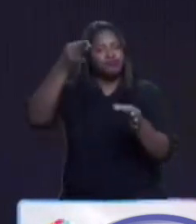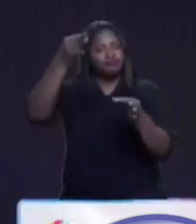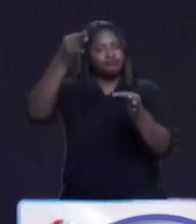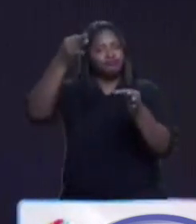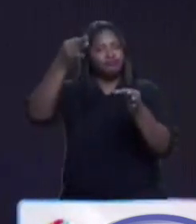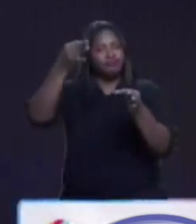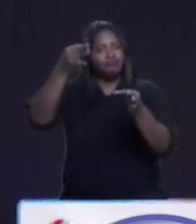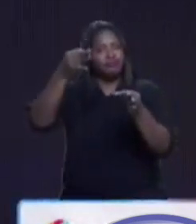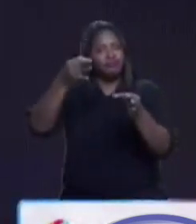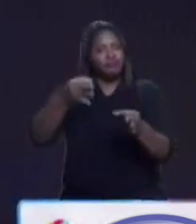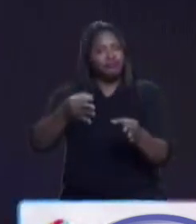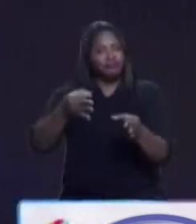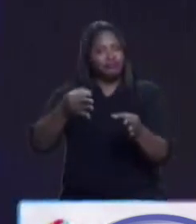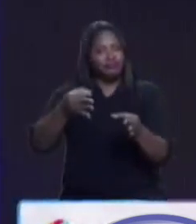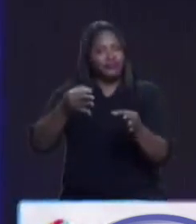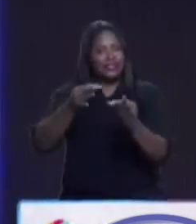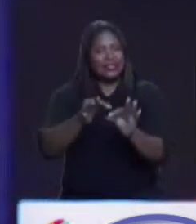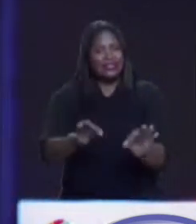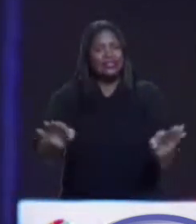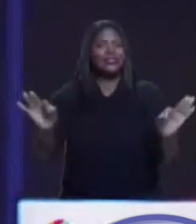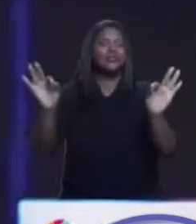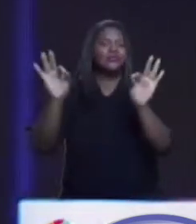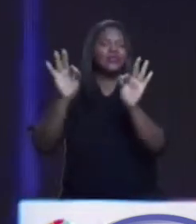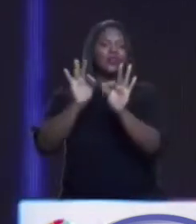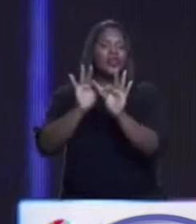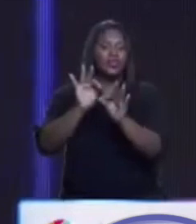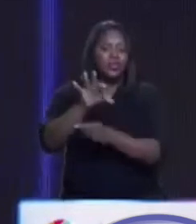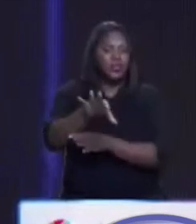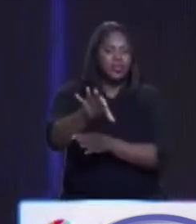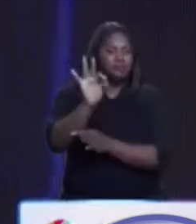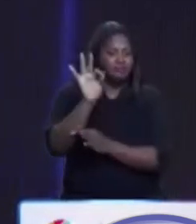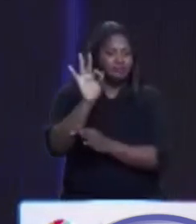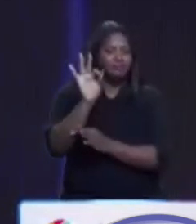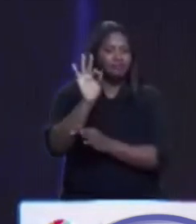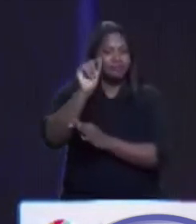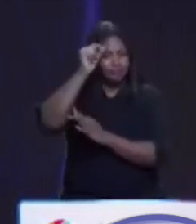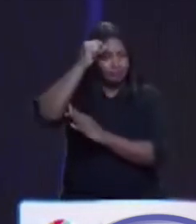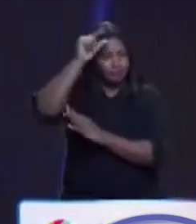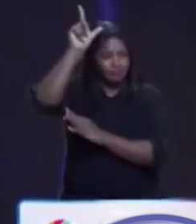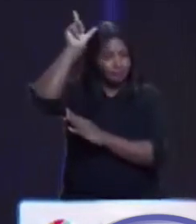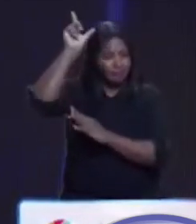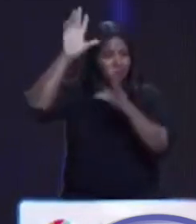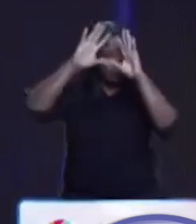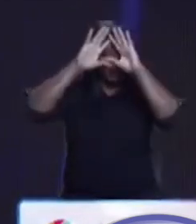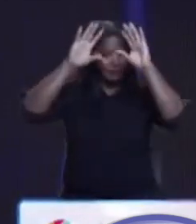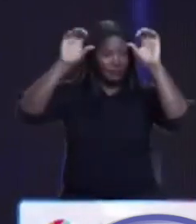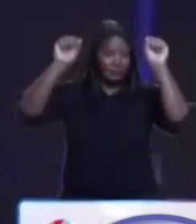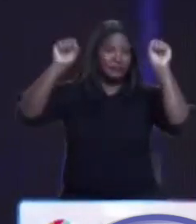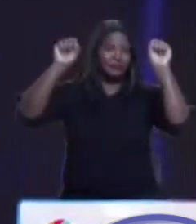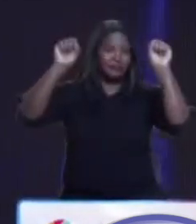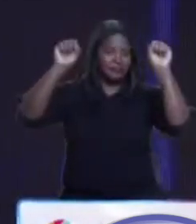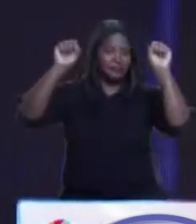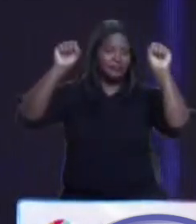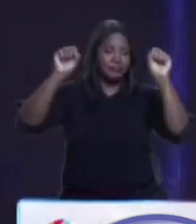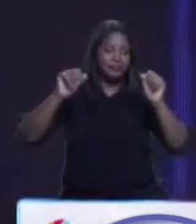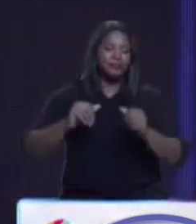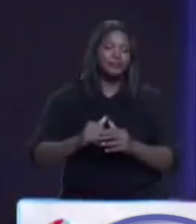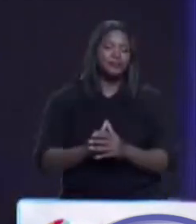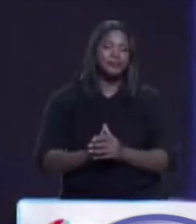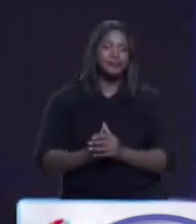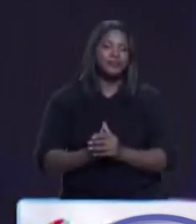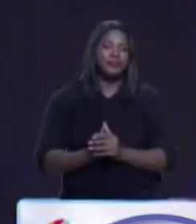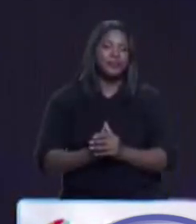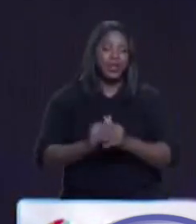decisión trascendente al elegir a Luis Abinader como presidente.